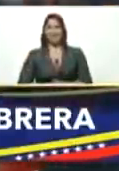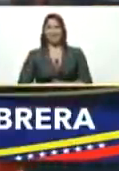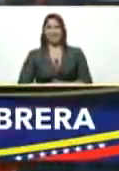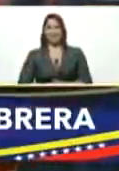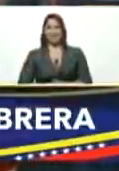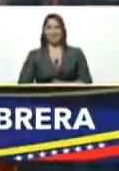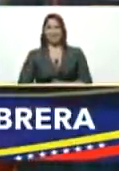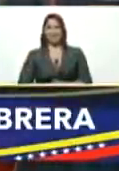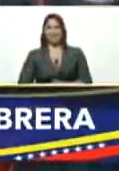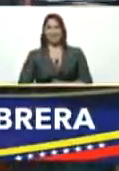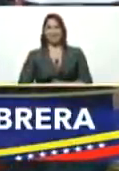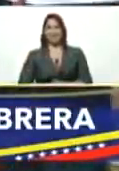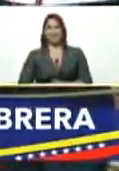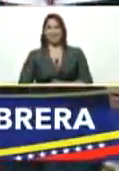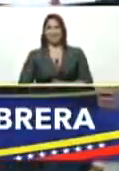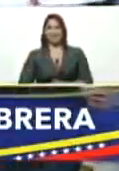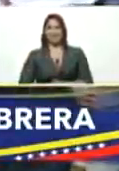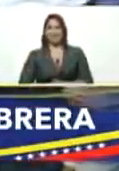ta caracas